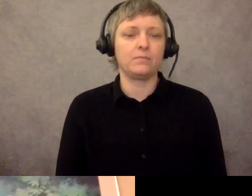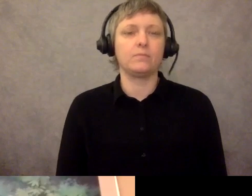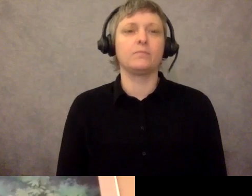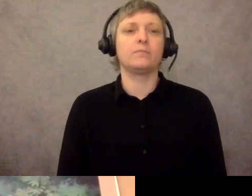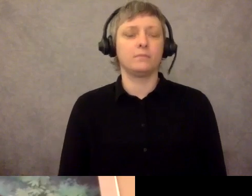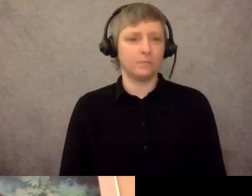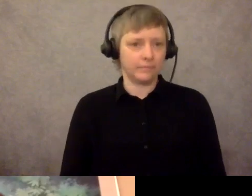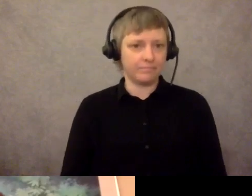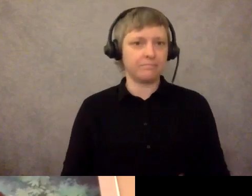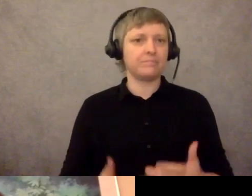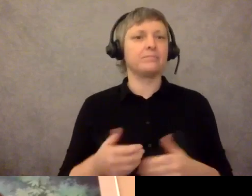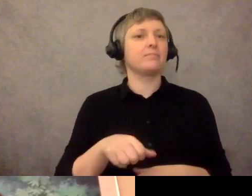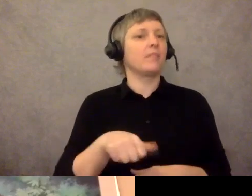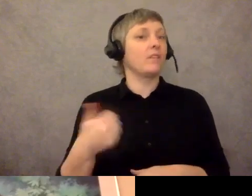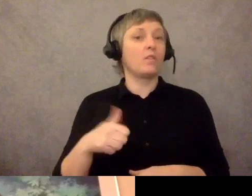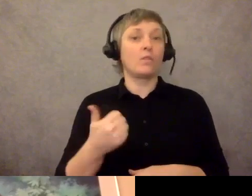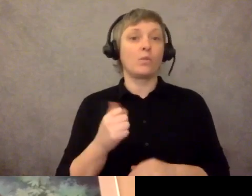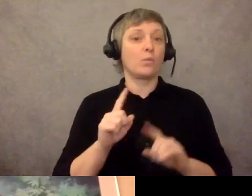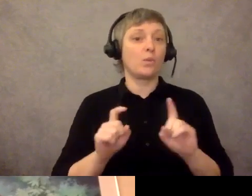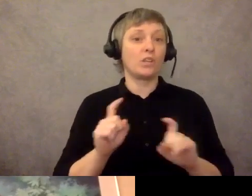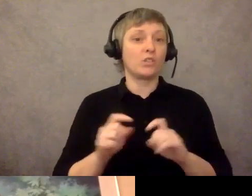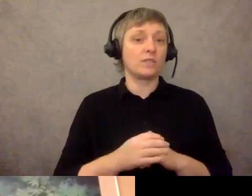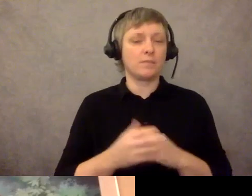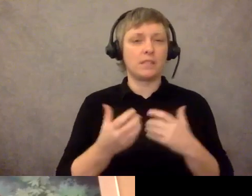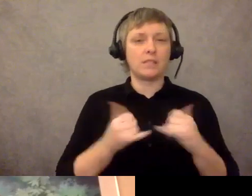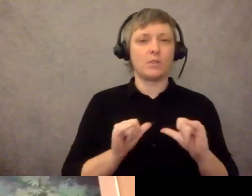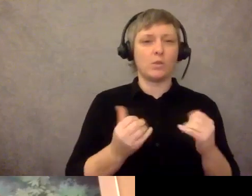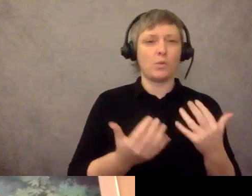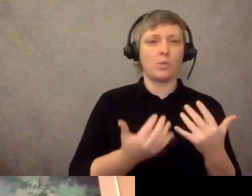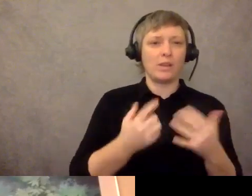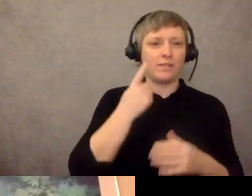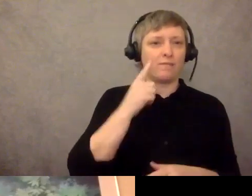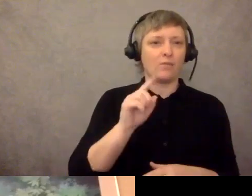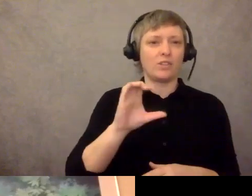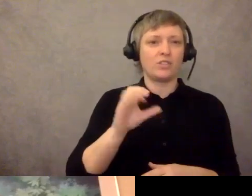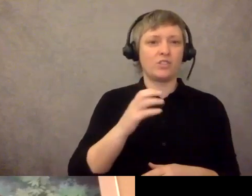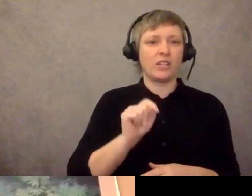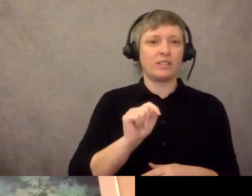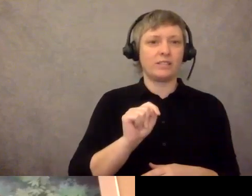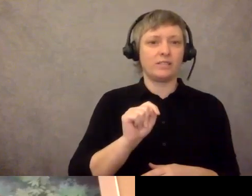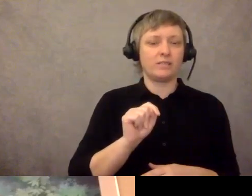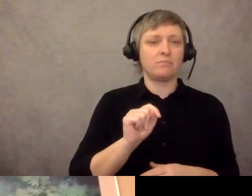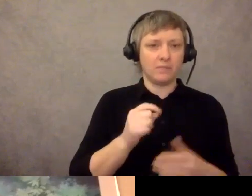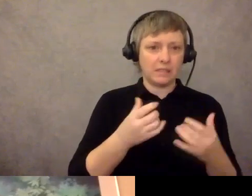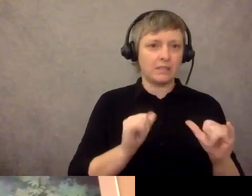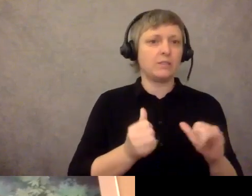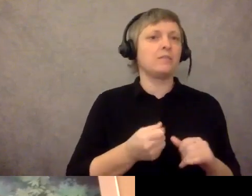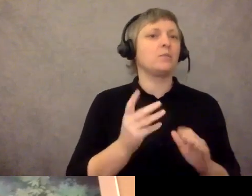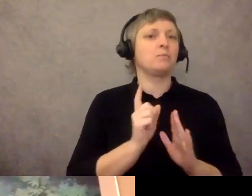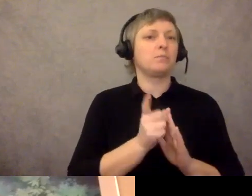¿Alguna otra pregunta? Todavía estoy esperando por una que se pueda presentar aquí en el chat. Tenemos un par de minutos más.